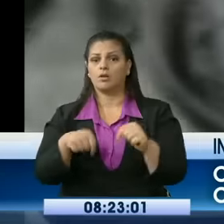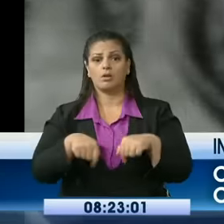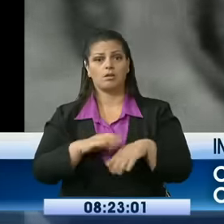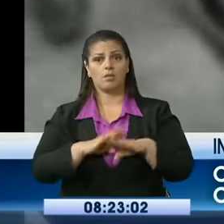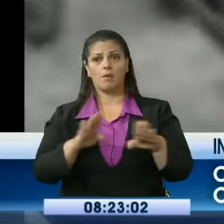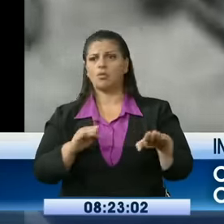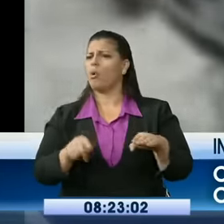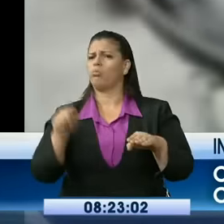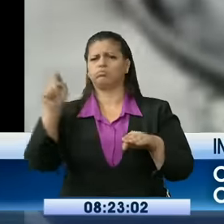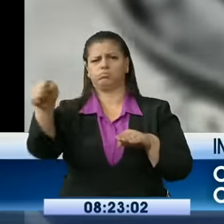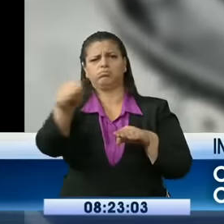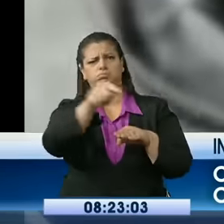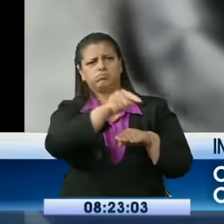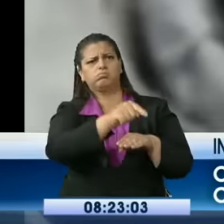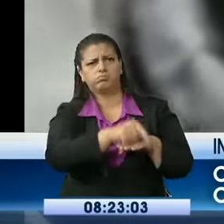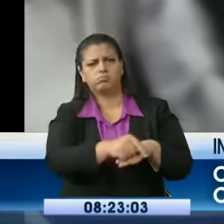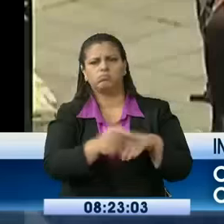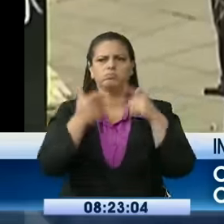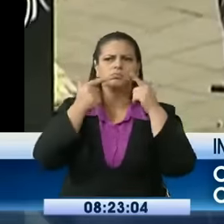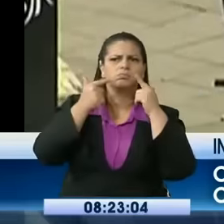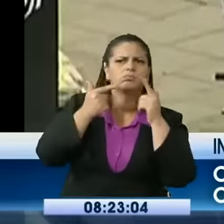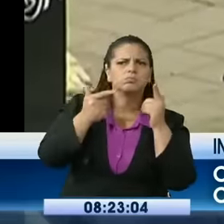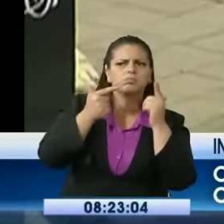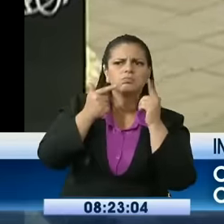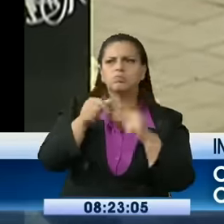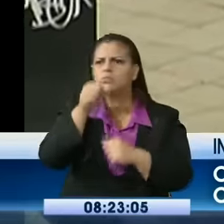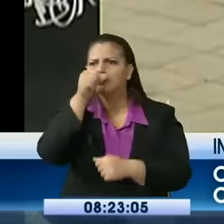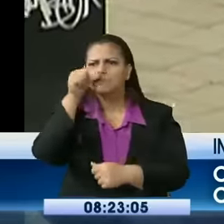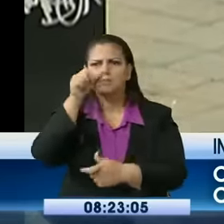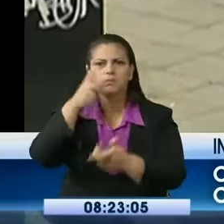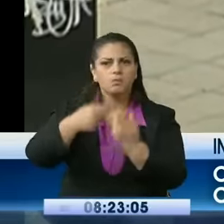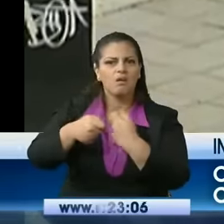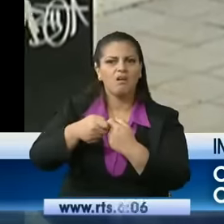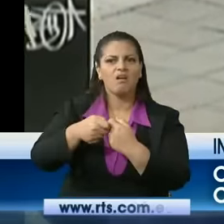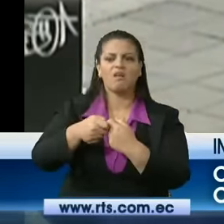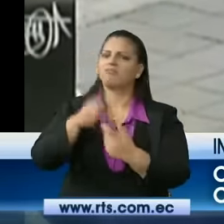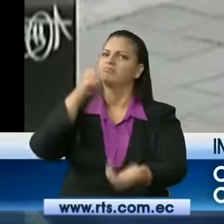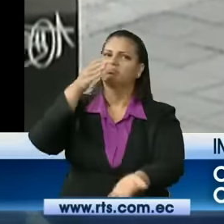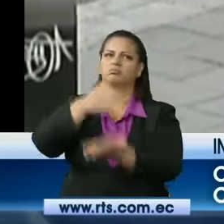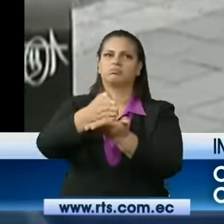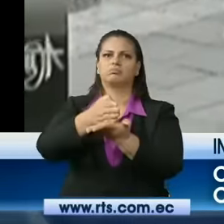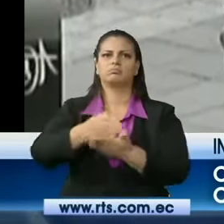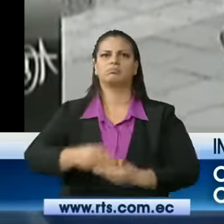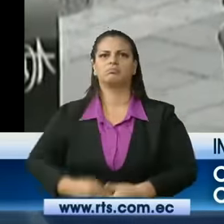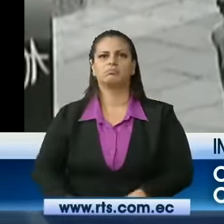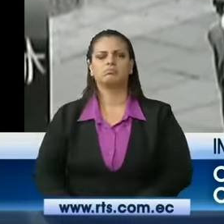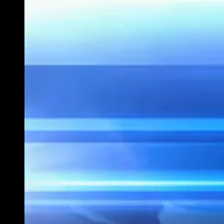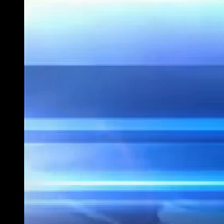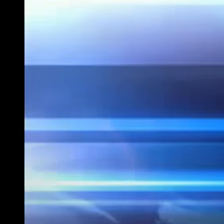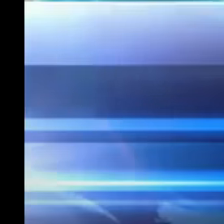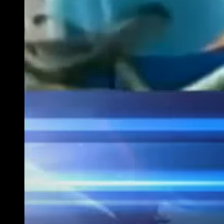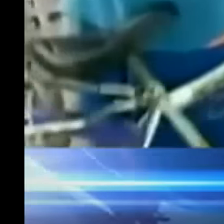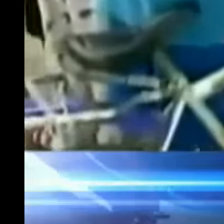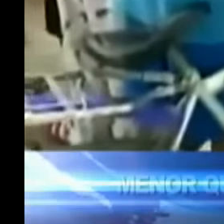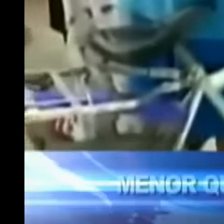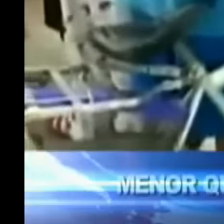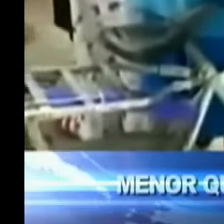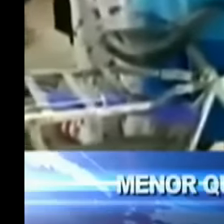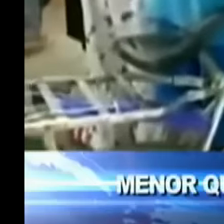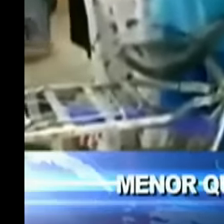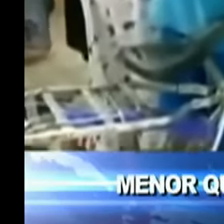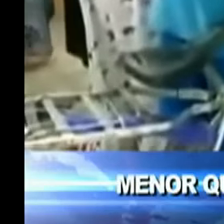y evidentemente la venden creo que a 25, 50 centavos. Tienen una venta combinada de lo que es sustancias sujetas a fiscalización